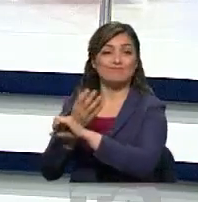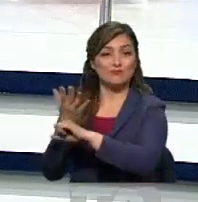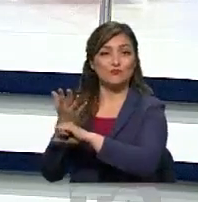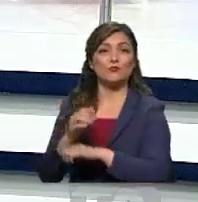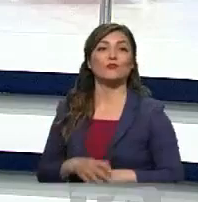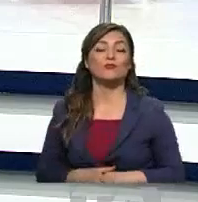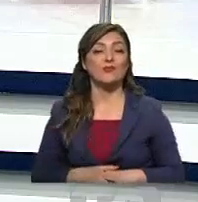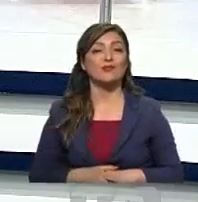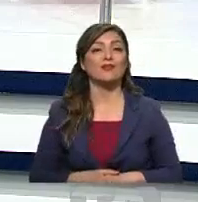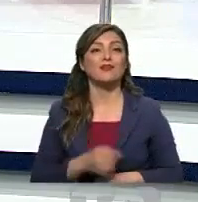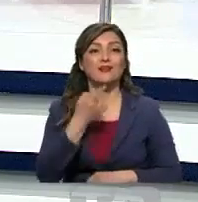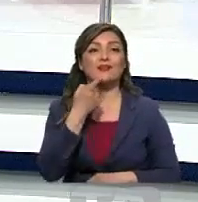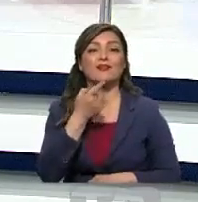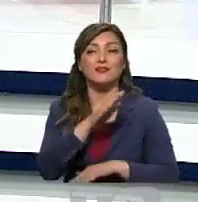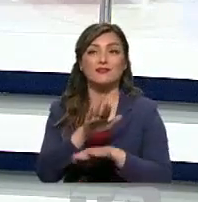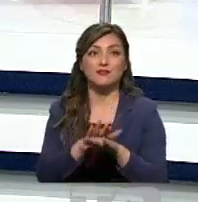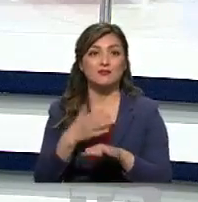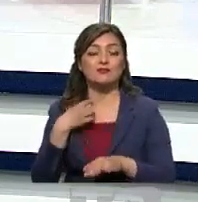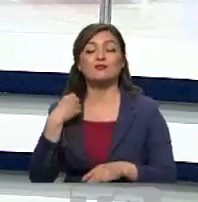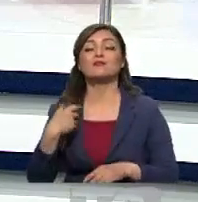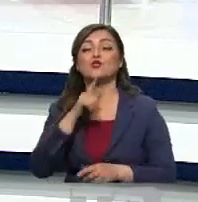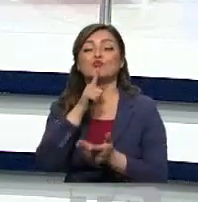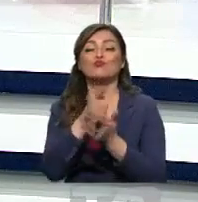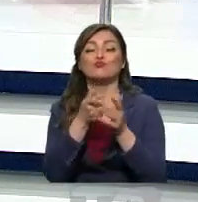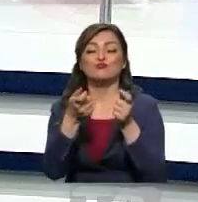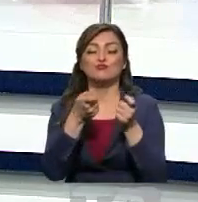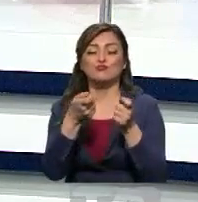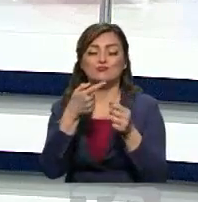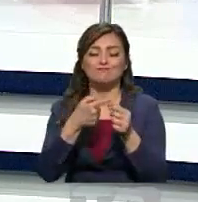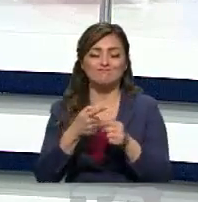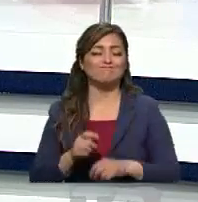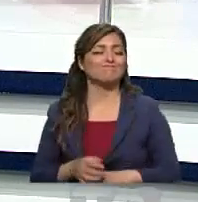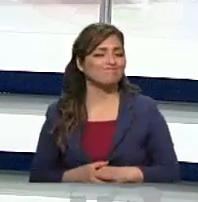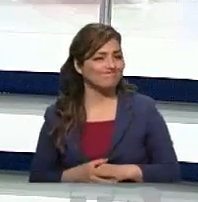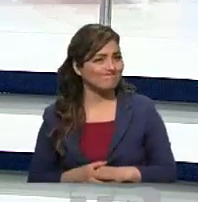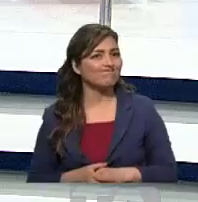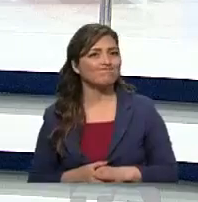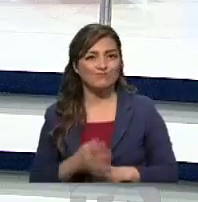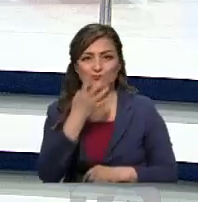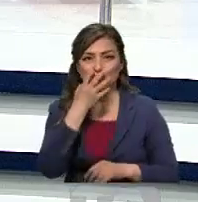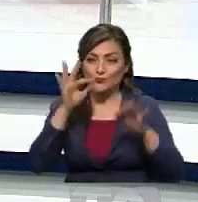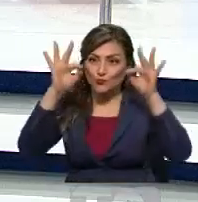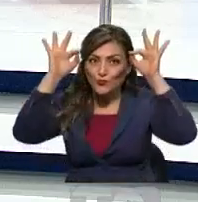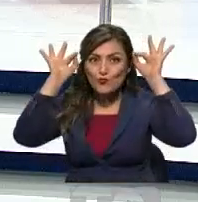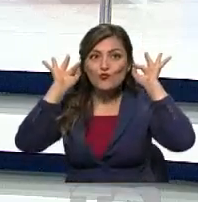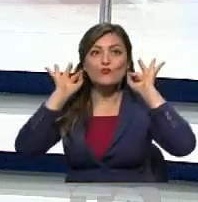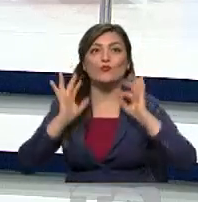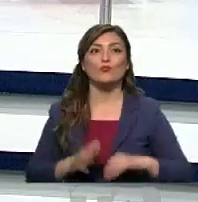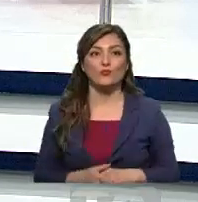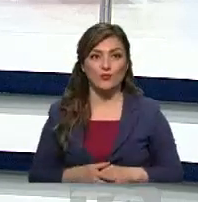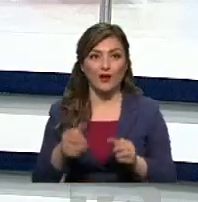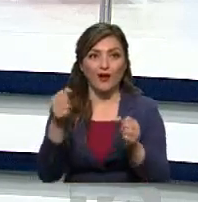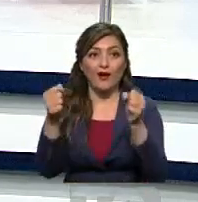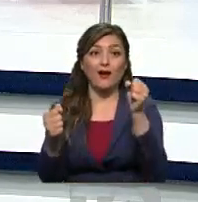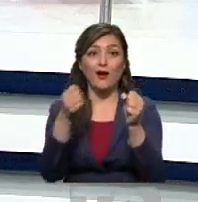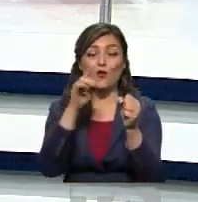de lo que decías o mencionabas, están haciendo estos controles, sobre todo en Quito, por el correcto uso de la mascarilla, incluso en el